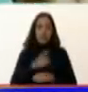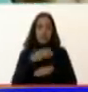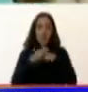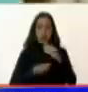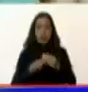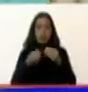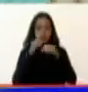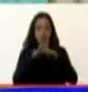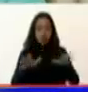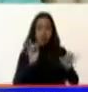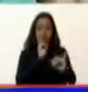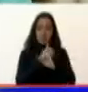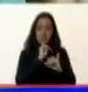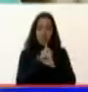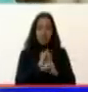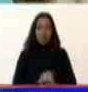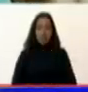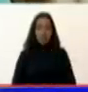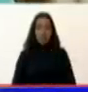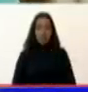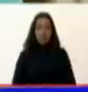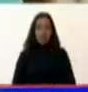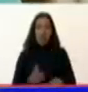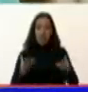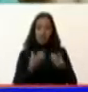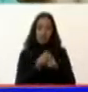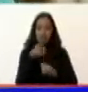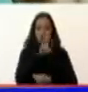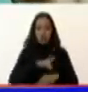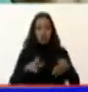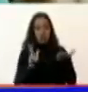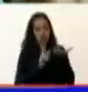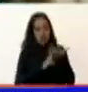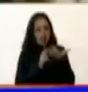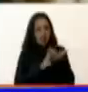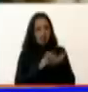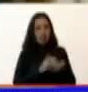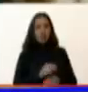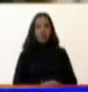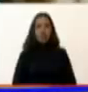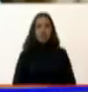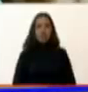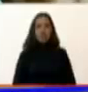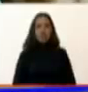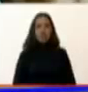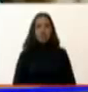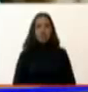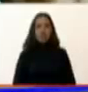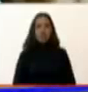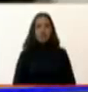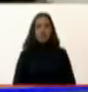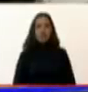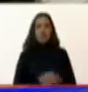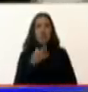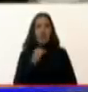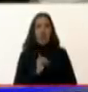sociales con el AK-44, dice tú. 47. Aquí